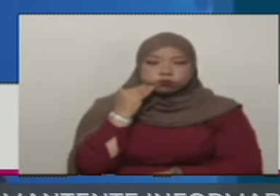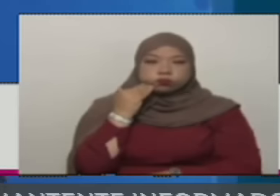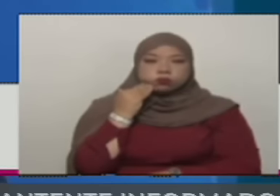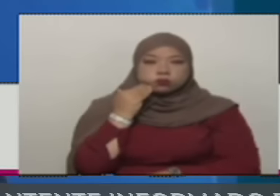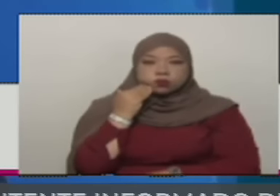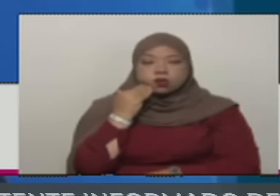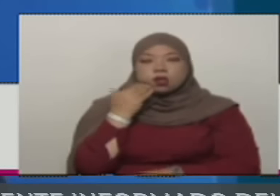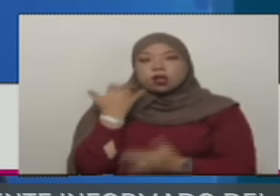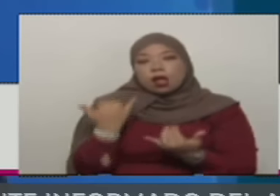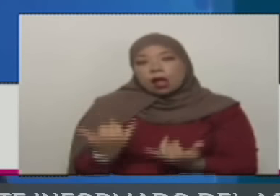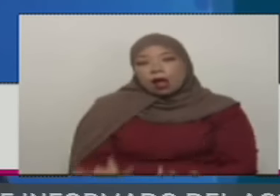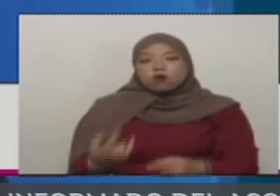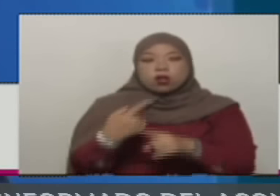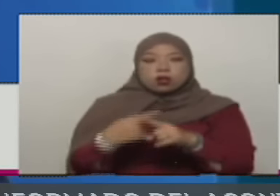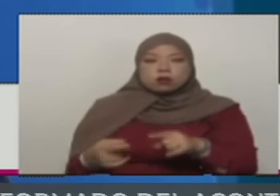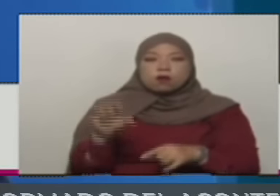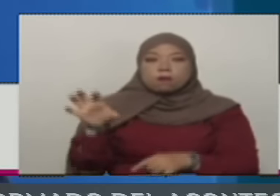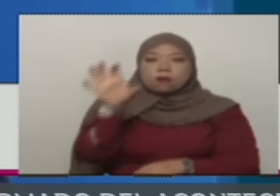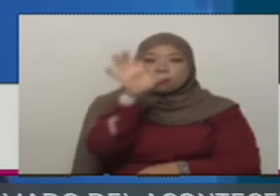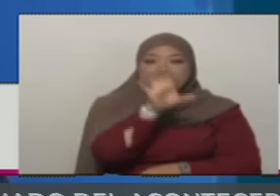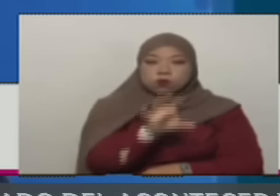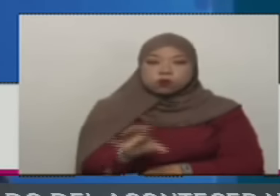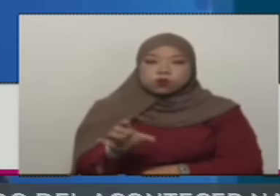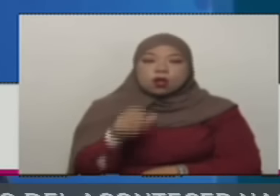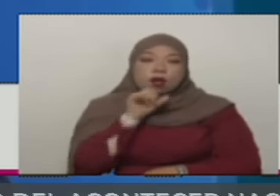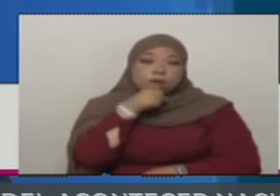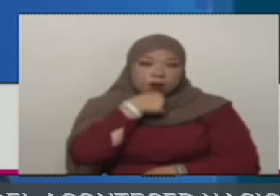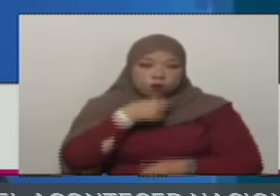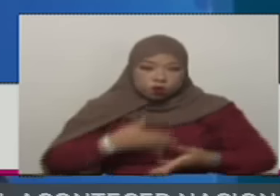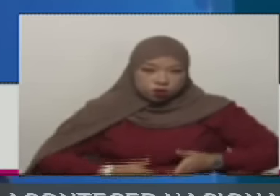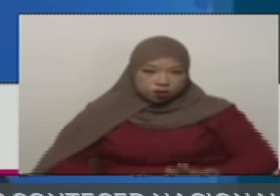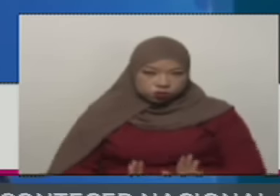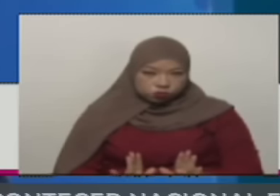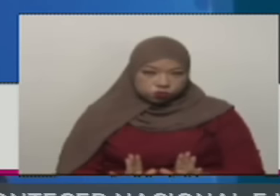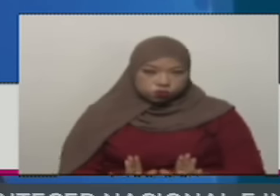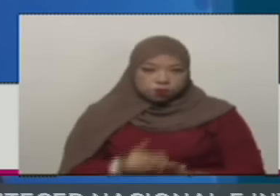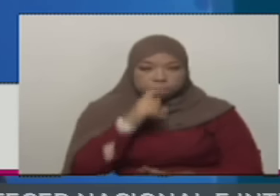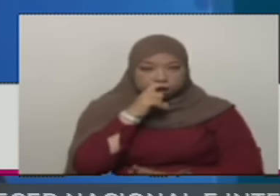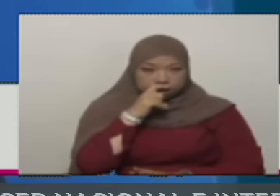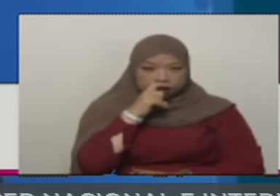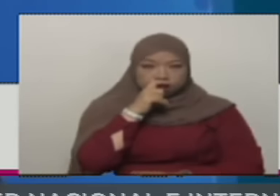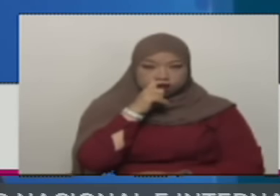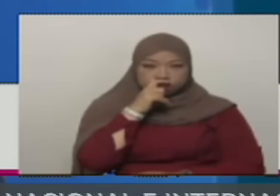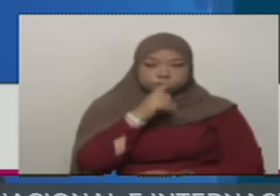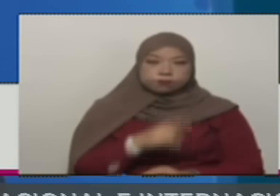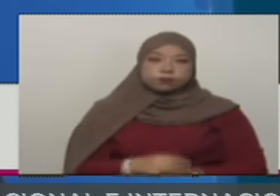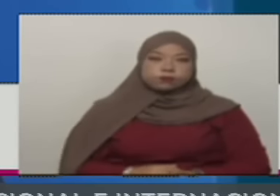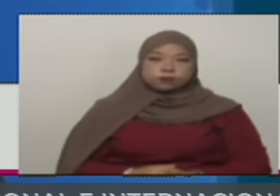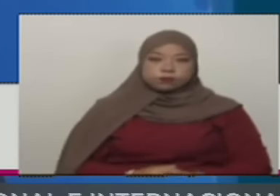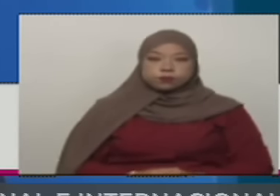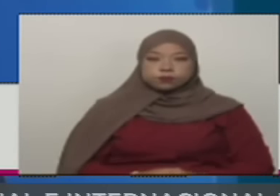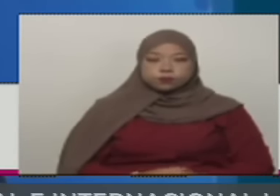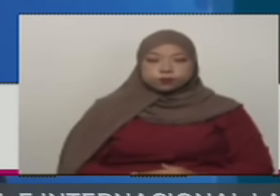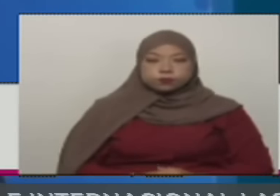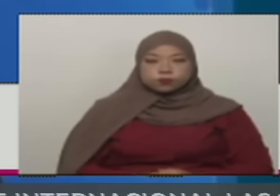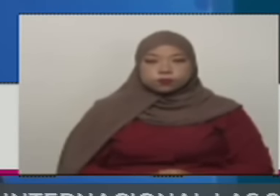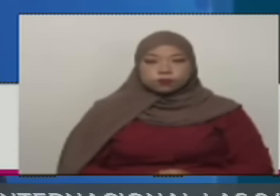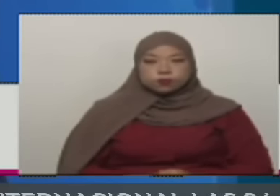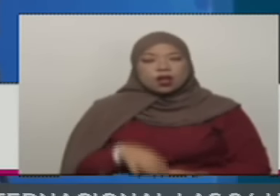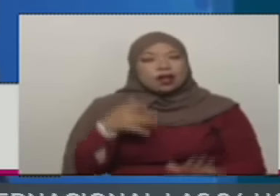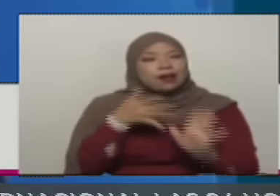llamaba de Holanda, Países Bajos, de ahí viene mi abuelo, de ahí venimos los Maduros, yo me siento miembro de los Países Bajos también? ¿Qué